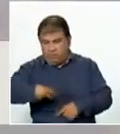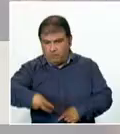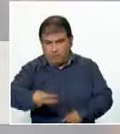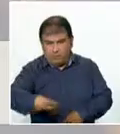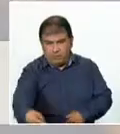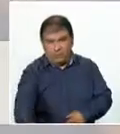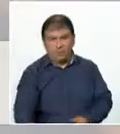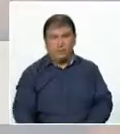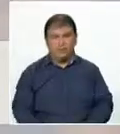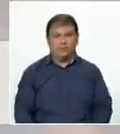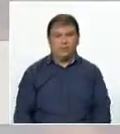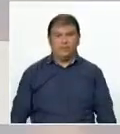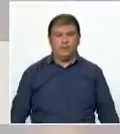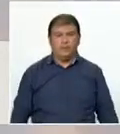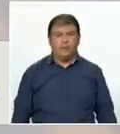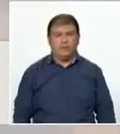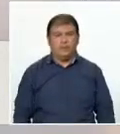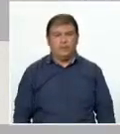pavimento.